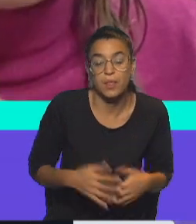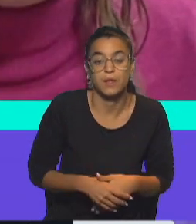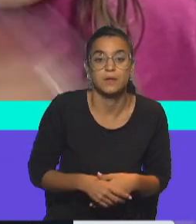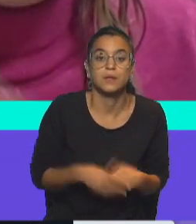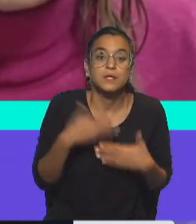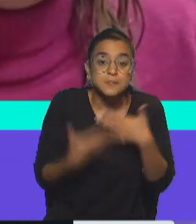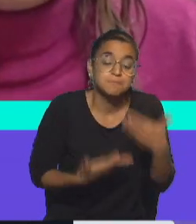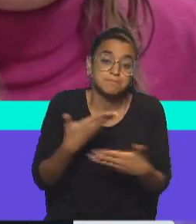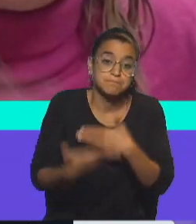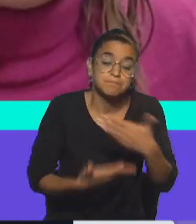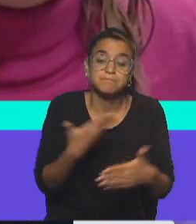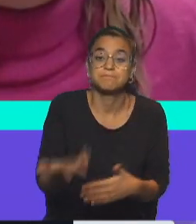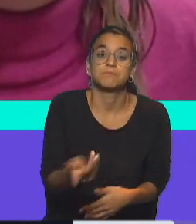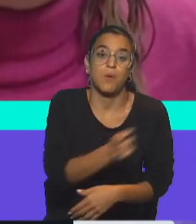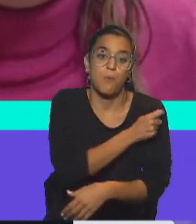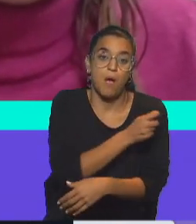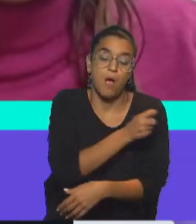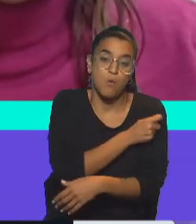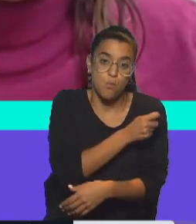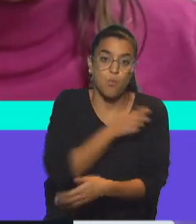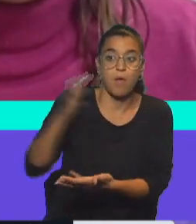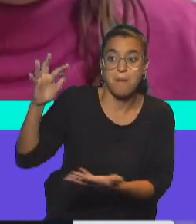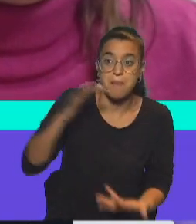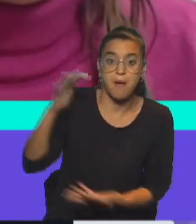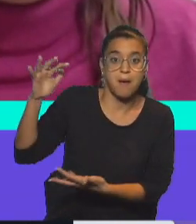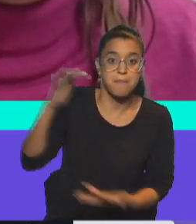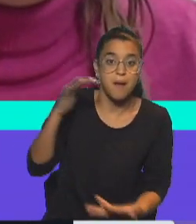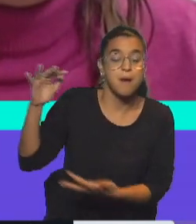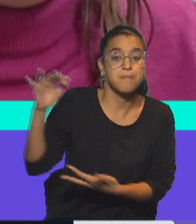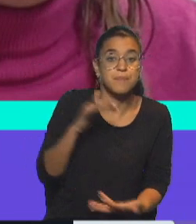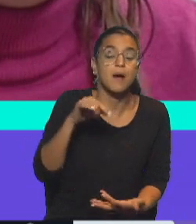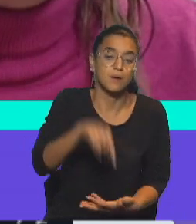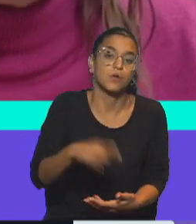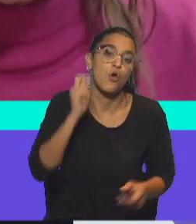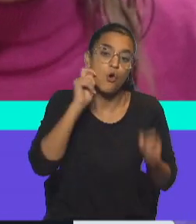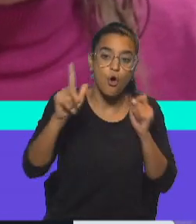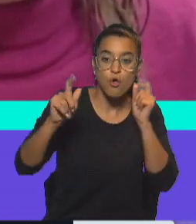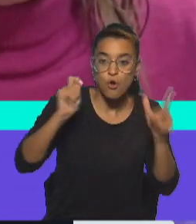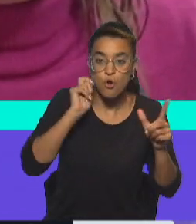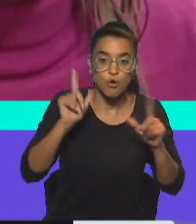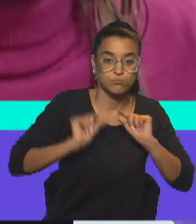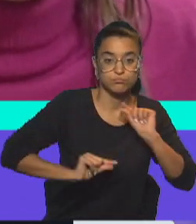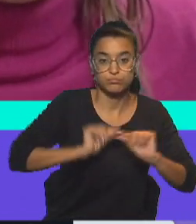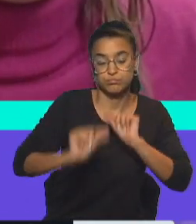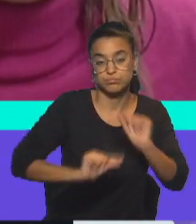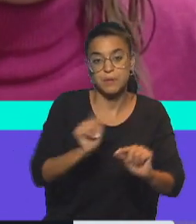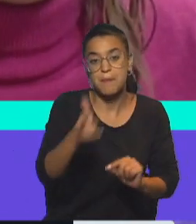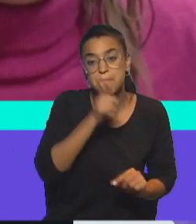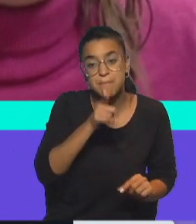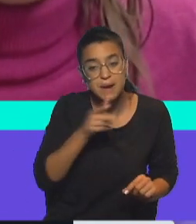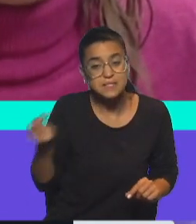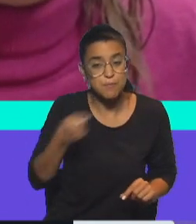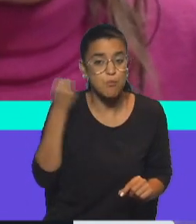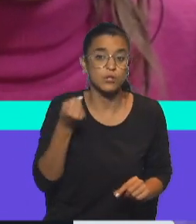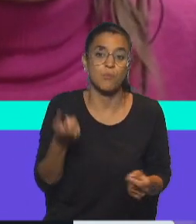a medida que vayan llegando las vacunas que están convenidas, esto se va a ir logrando, y me parece muy importante